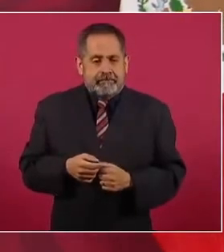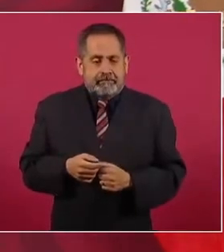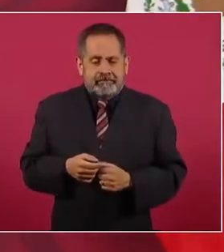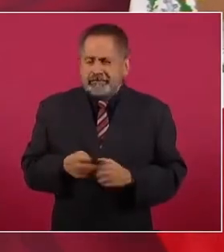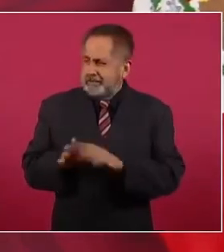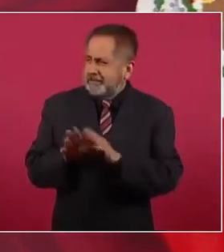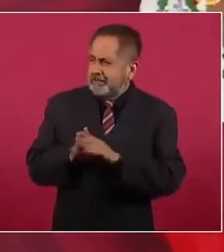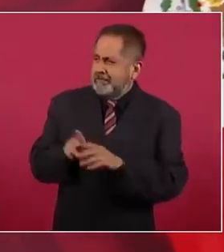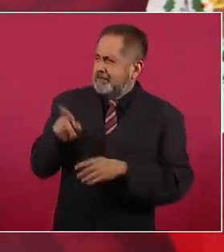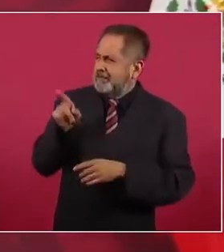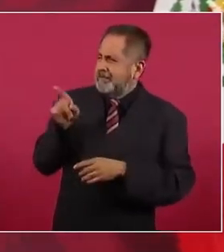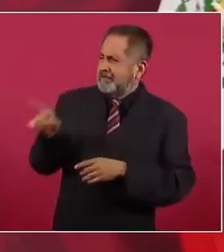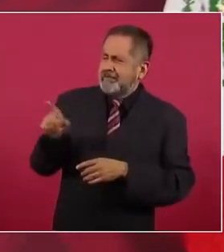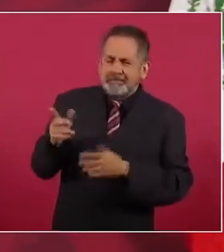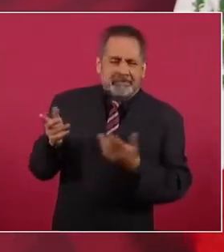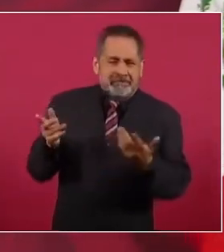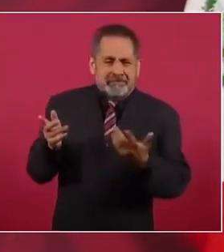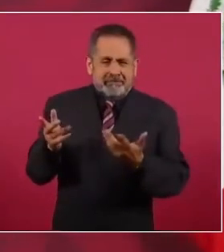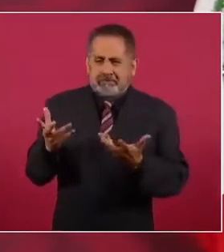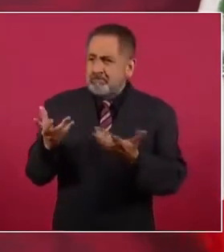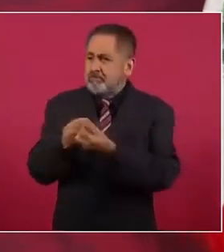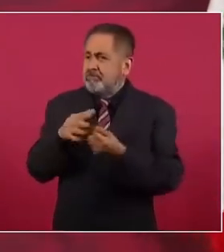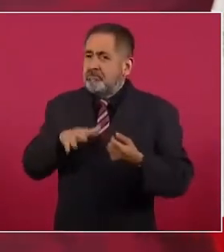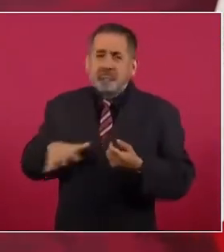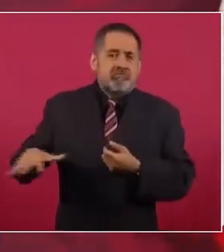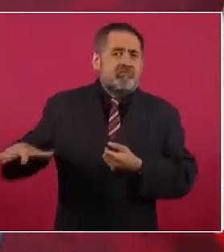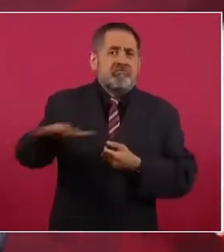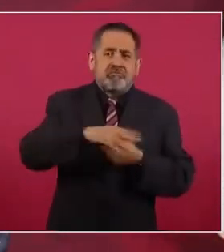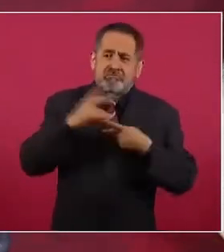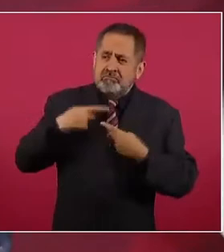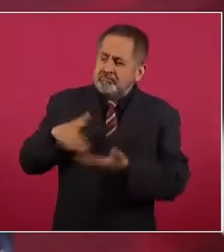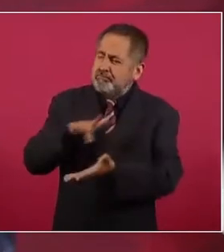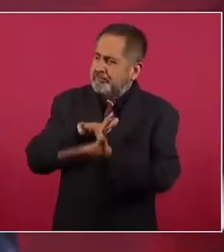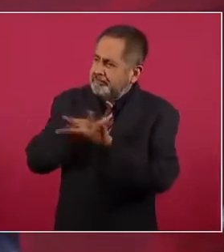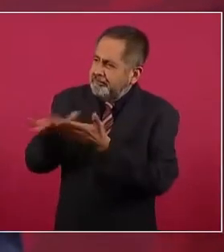tenga el apoyo de la gente?